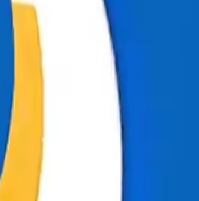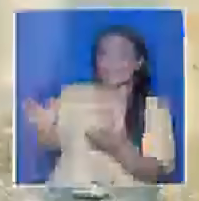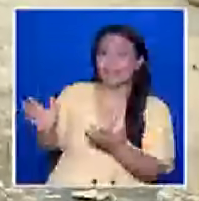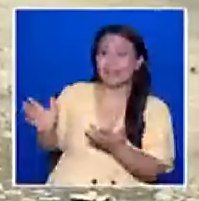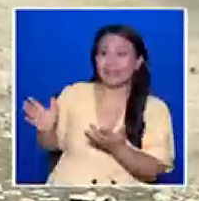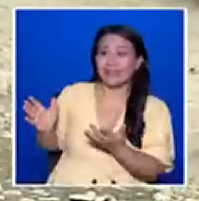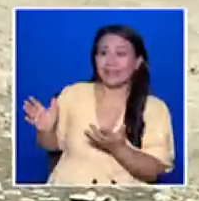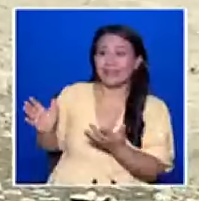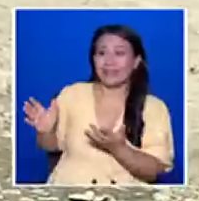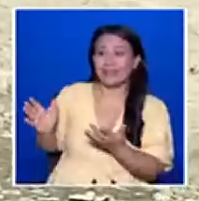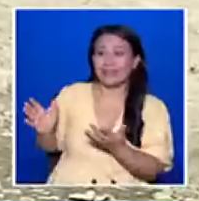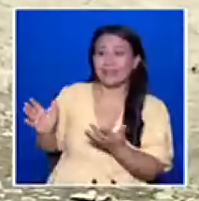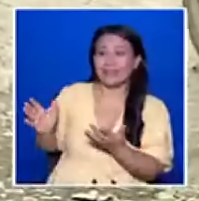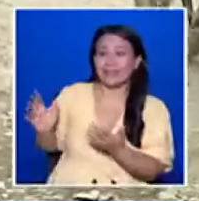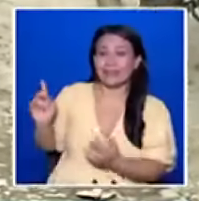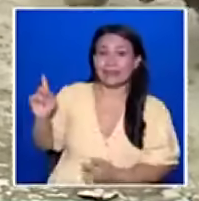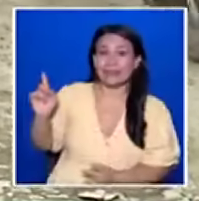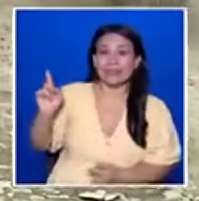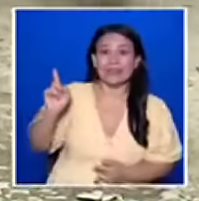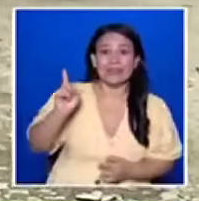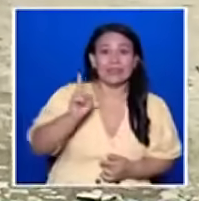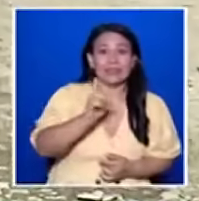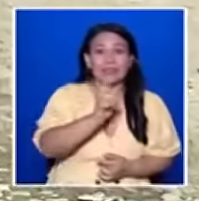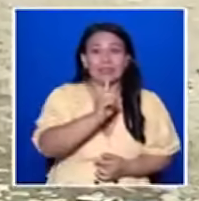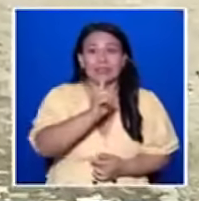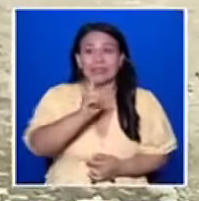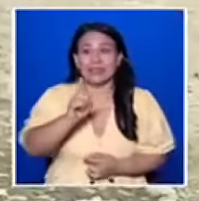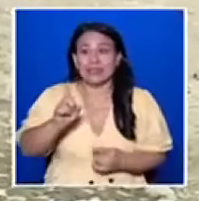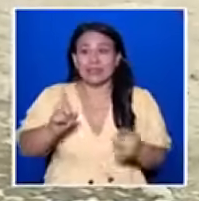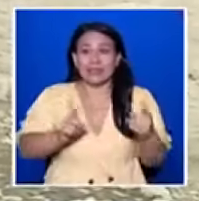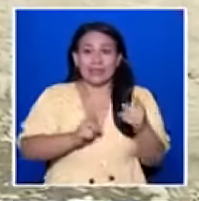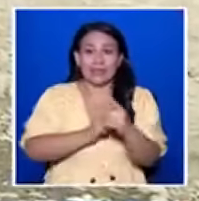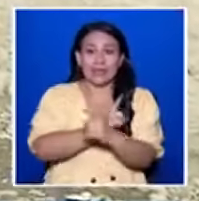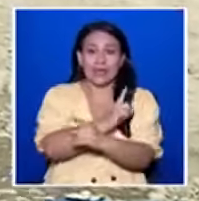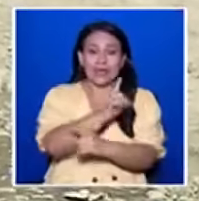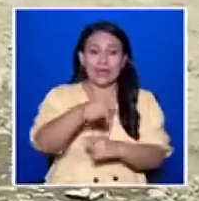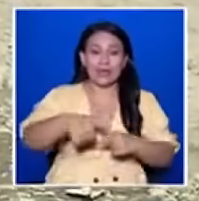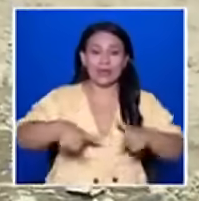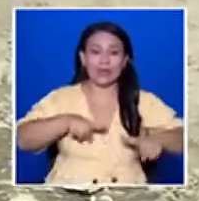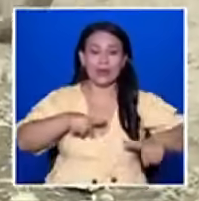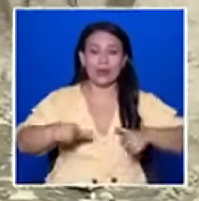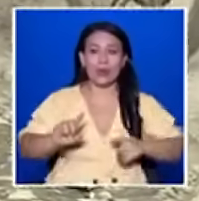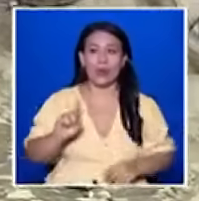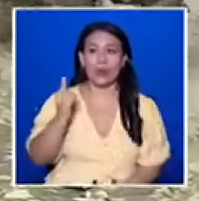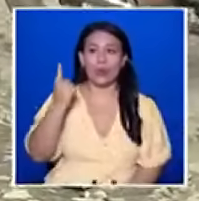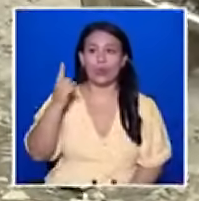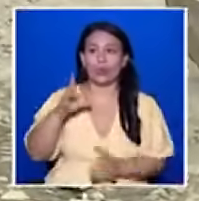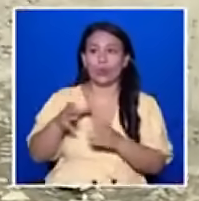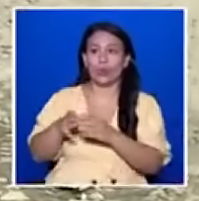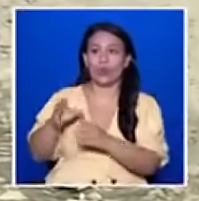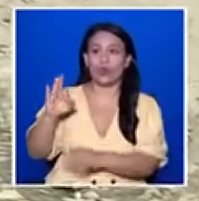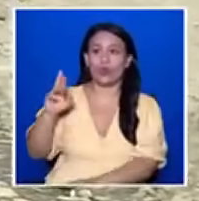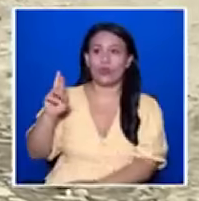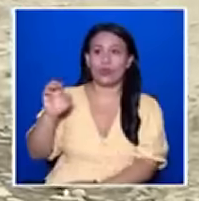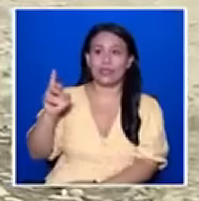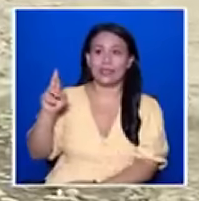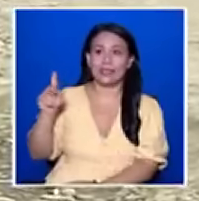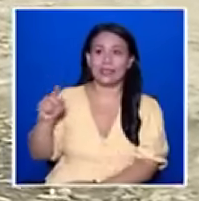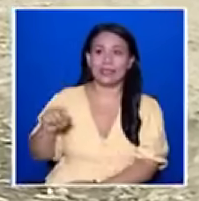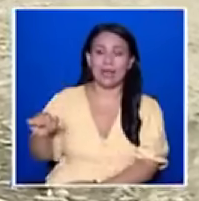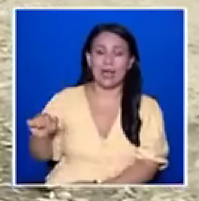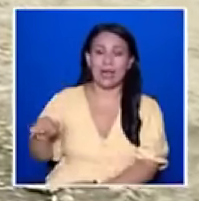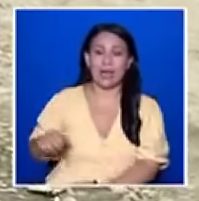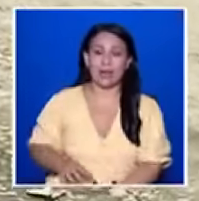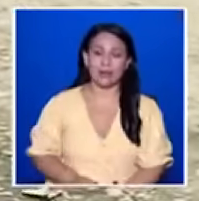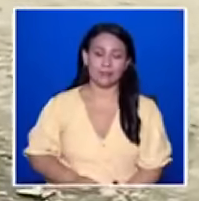Va cruzando justamente atrás de nosotros aquí en la cooperativa Una Sola Fuerza 1. Seguimos acá en Durán